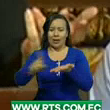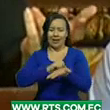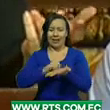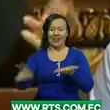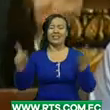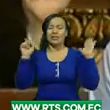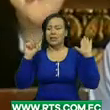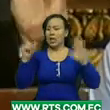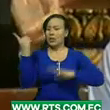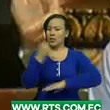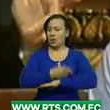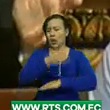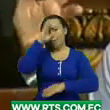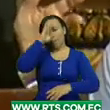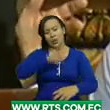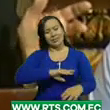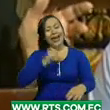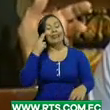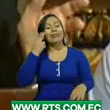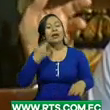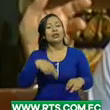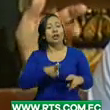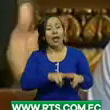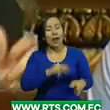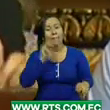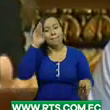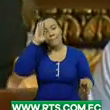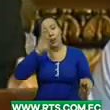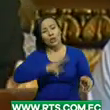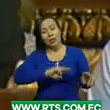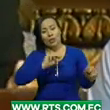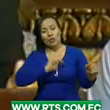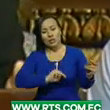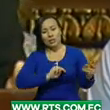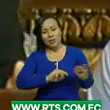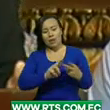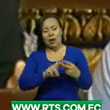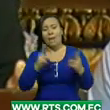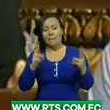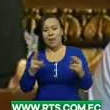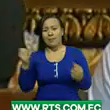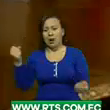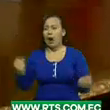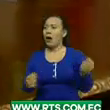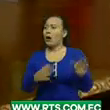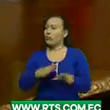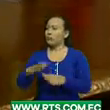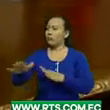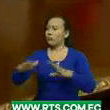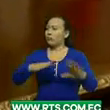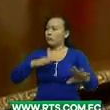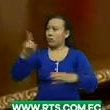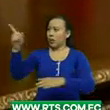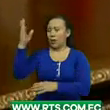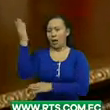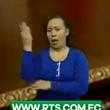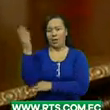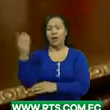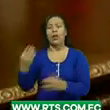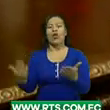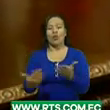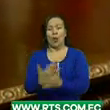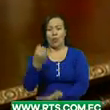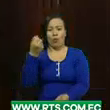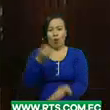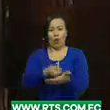de la policía nacional y policía metropolitana en la misma camioneta para esto carrito dispondrá de camionetas